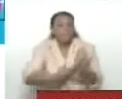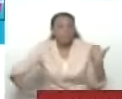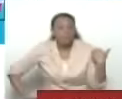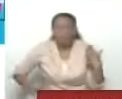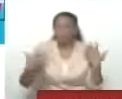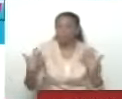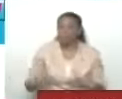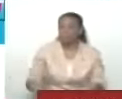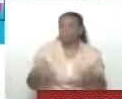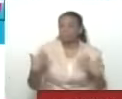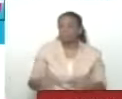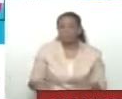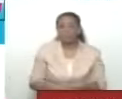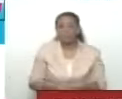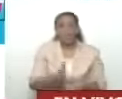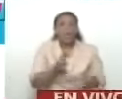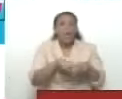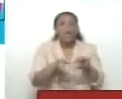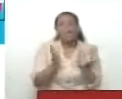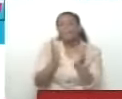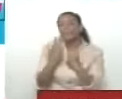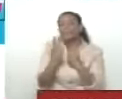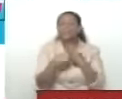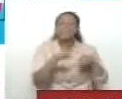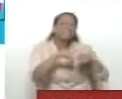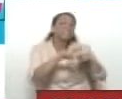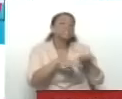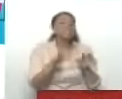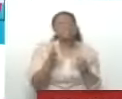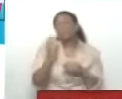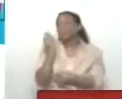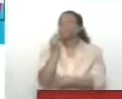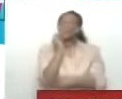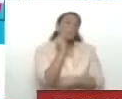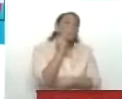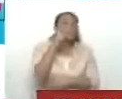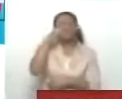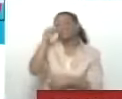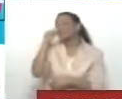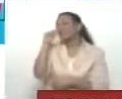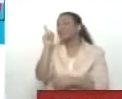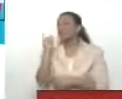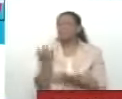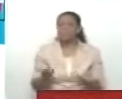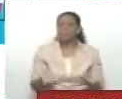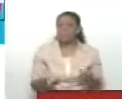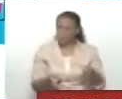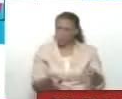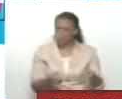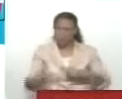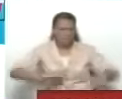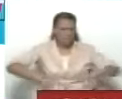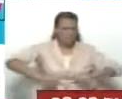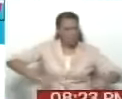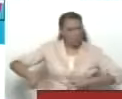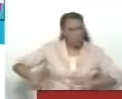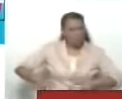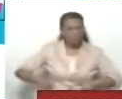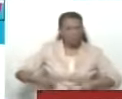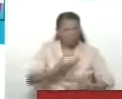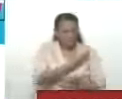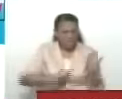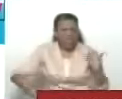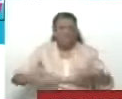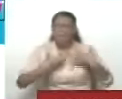Noboa. Un niño de papi, papi. De cuna de oro, y él cree que está dirigiendo